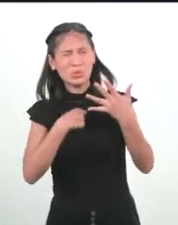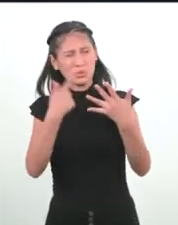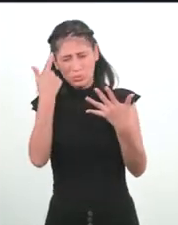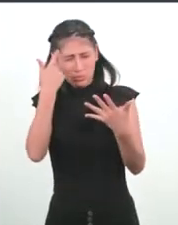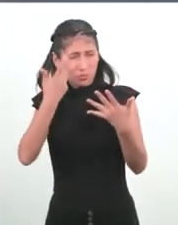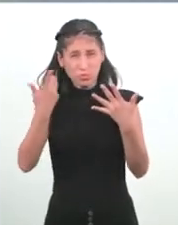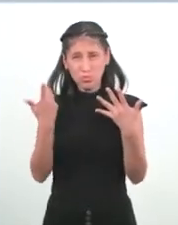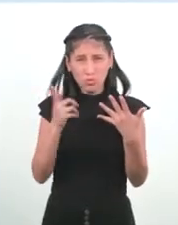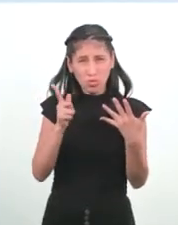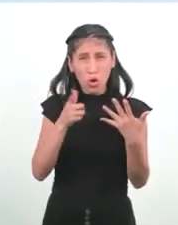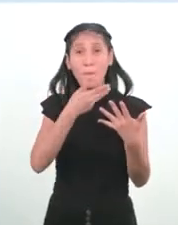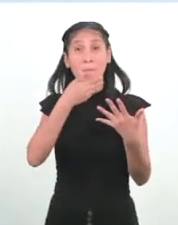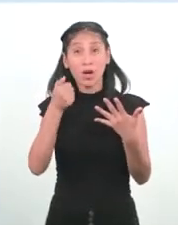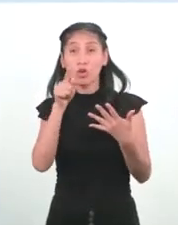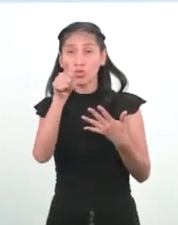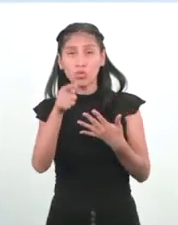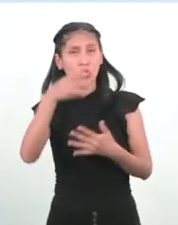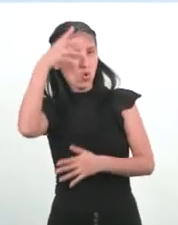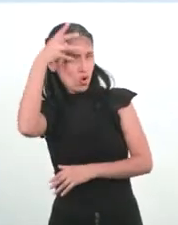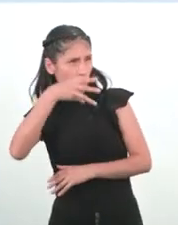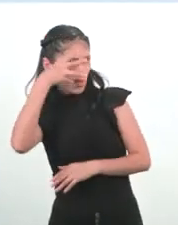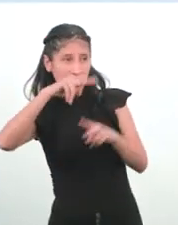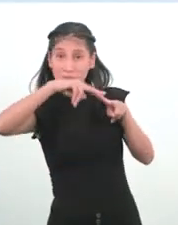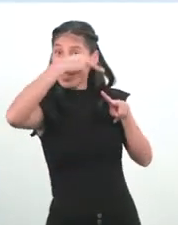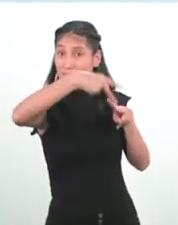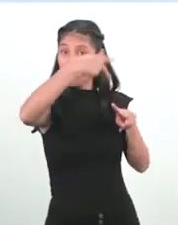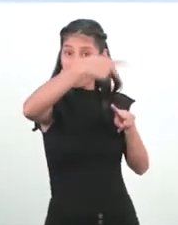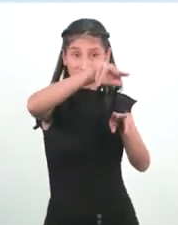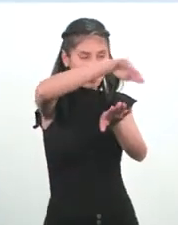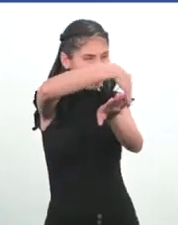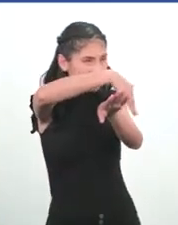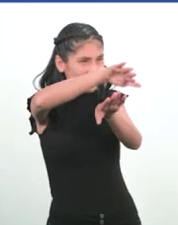rodea, en tu entorno cercano, tu barrio y tu país.